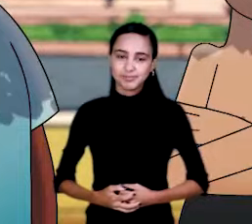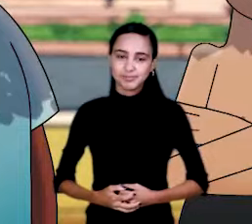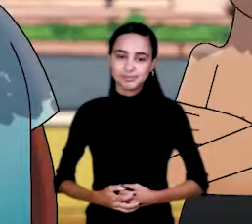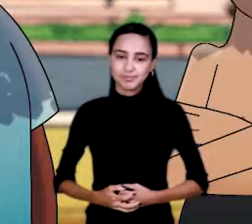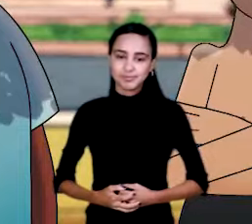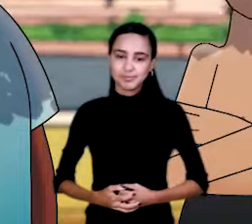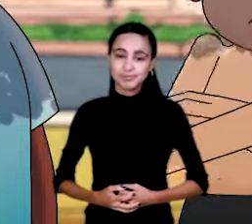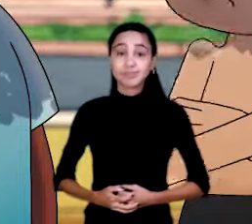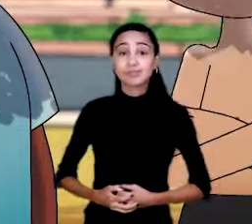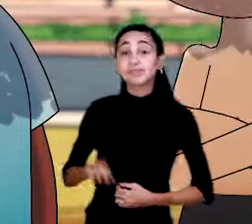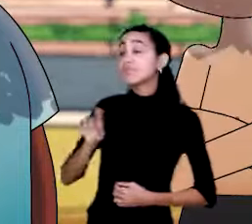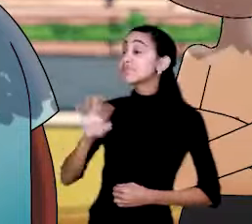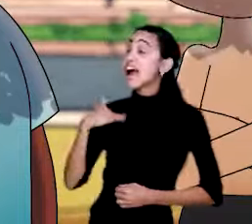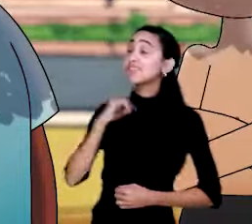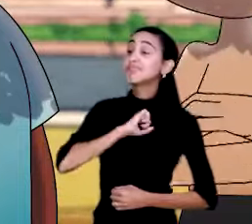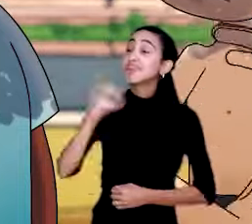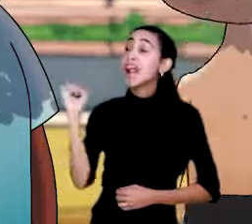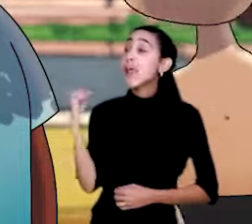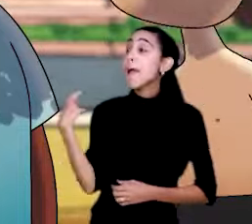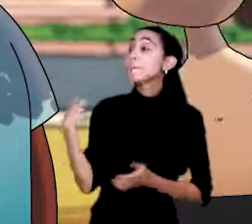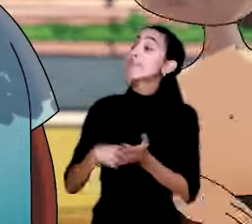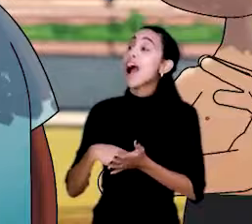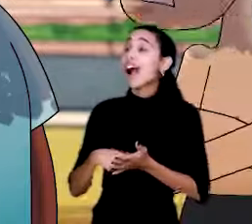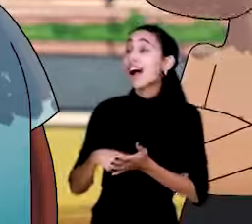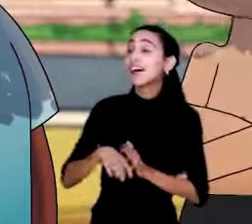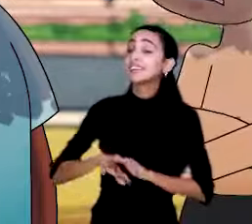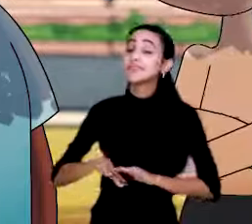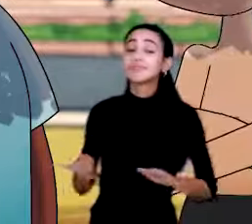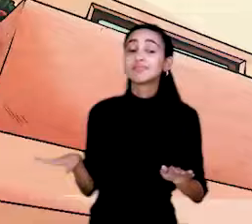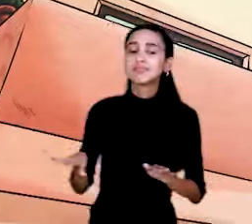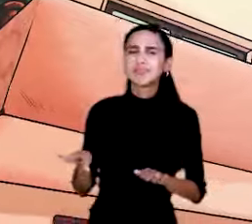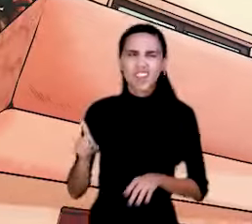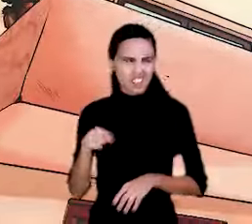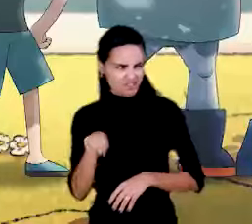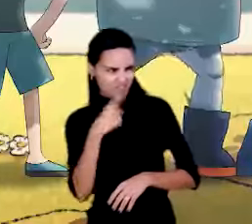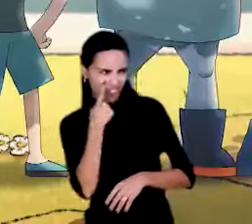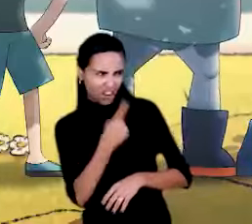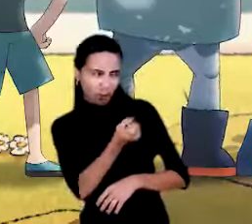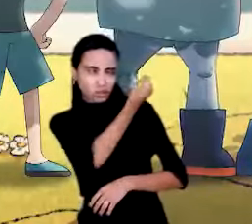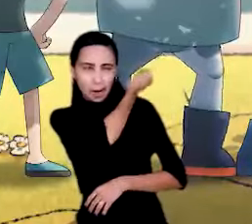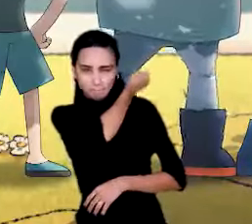Engollé. Así que va. Vamos. Aquí hay trampa.